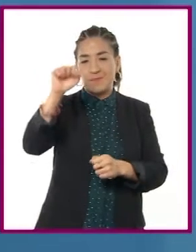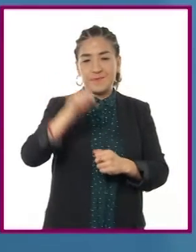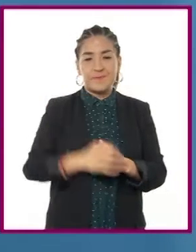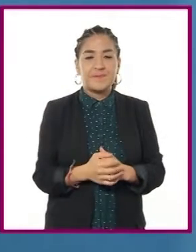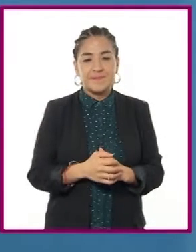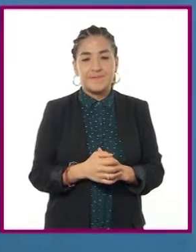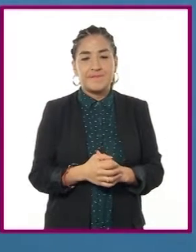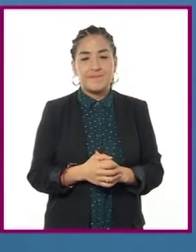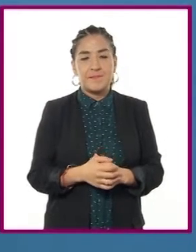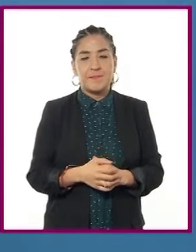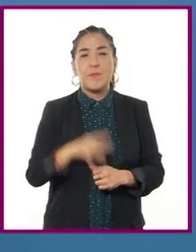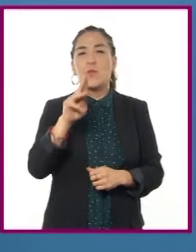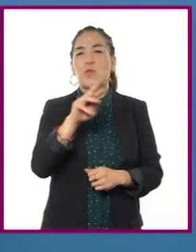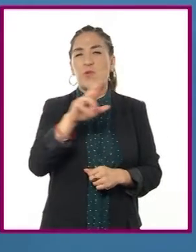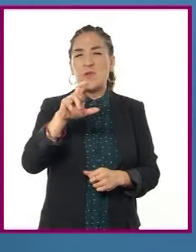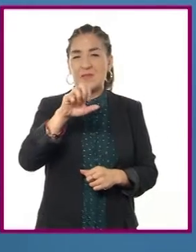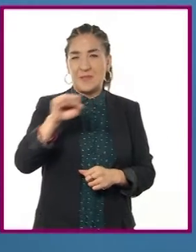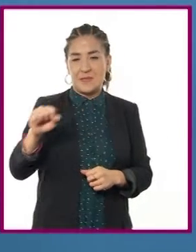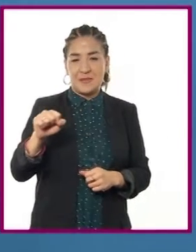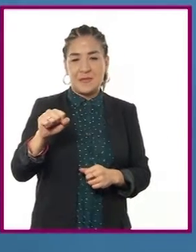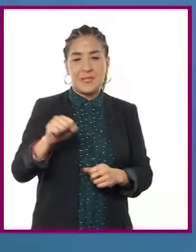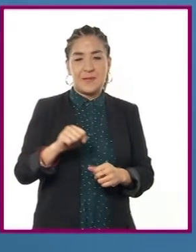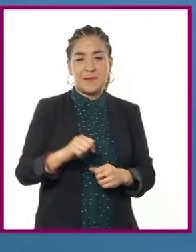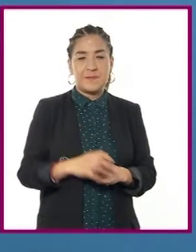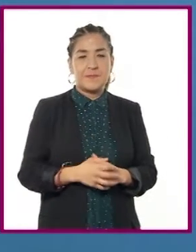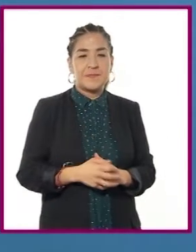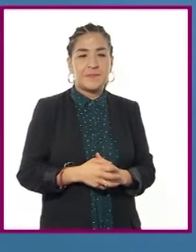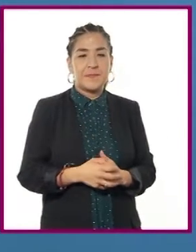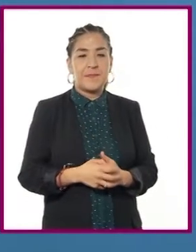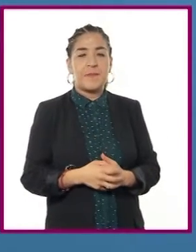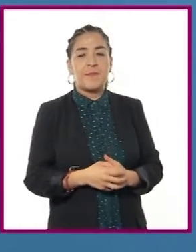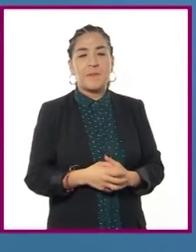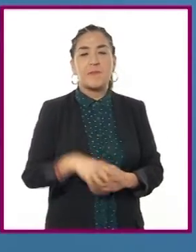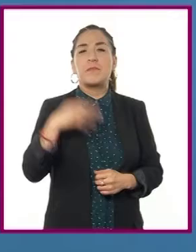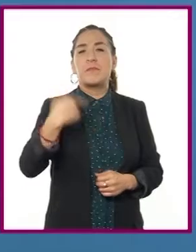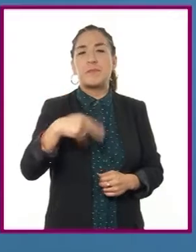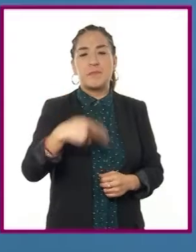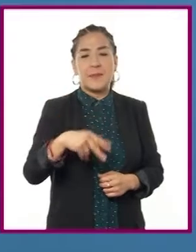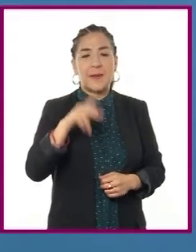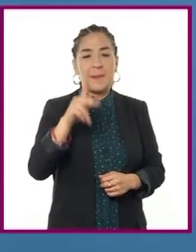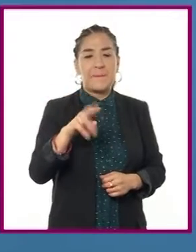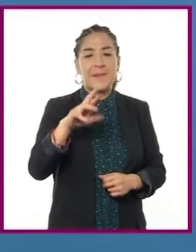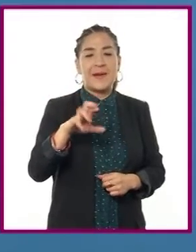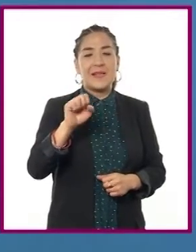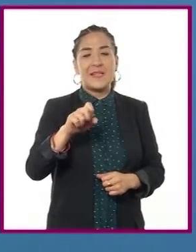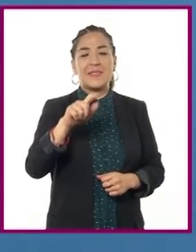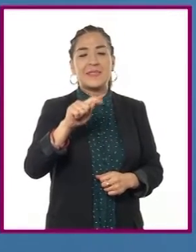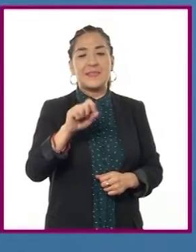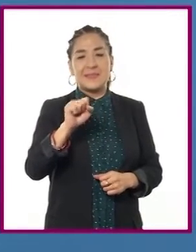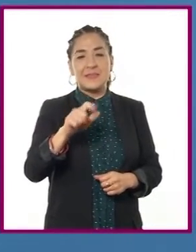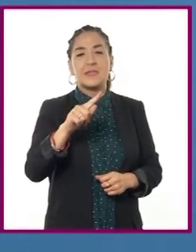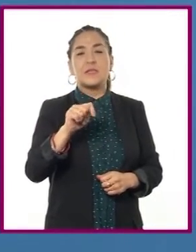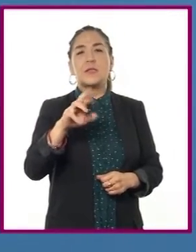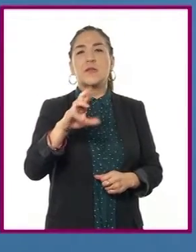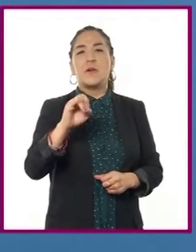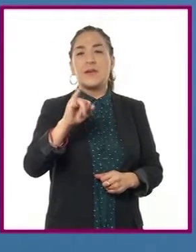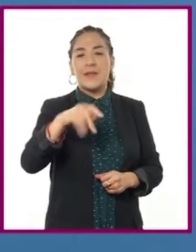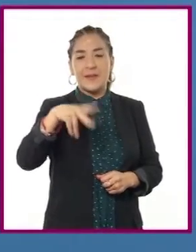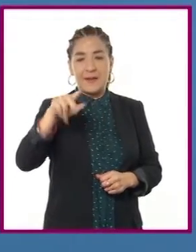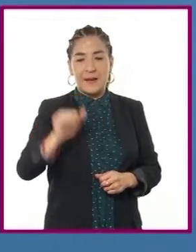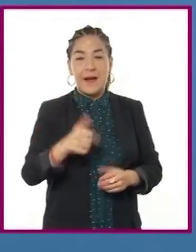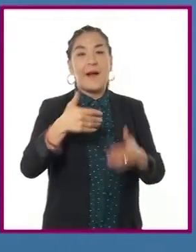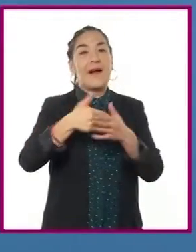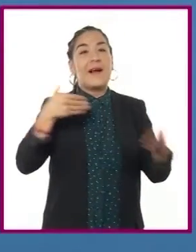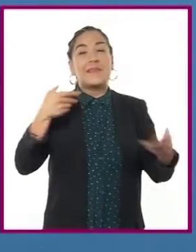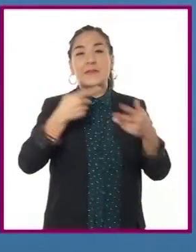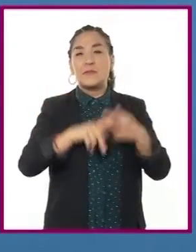Soviéticas, URSS, también llamada Unión Soviética, conocido como la Perestroika. Antes de